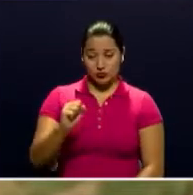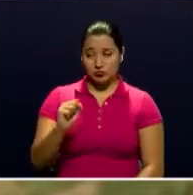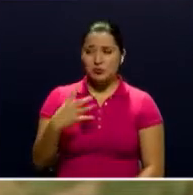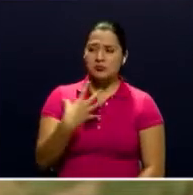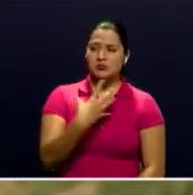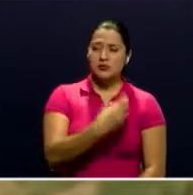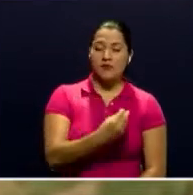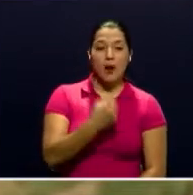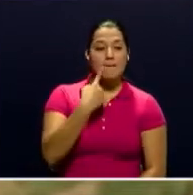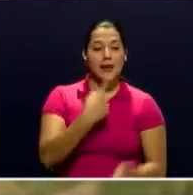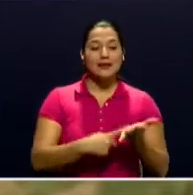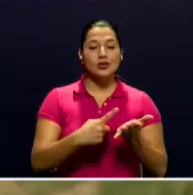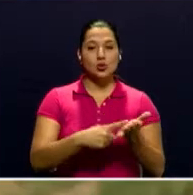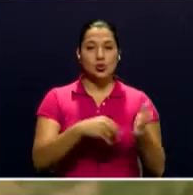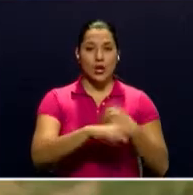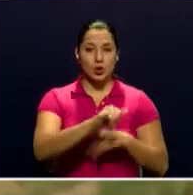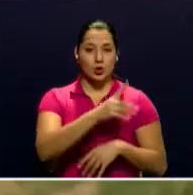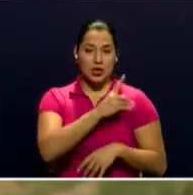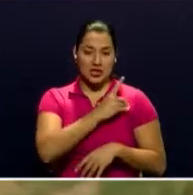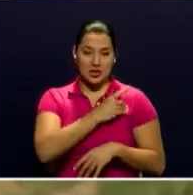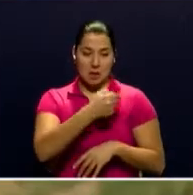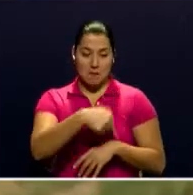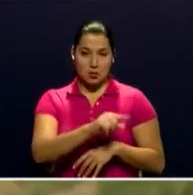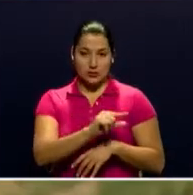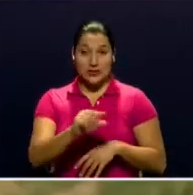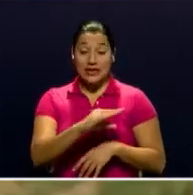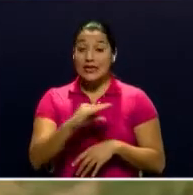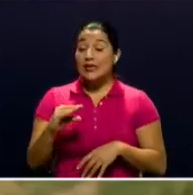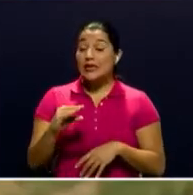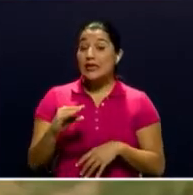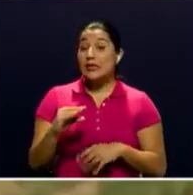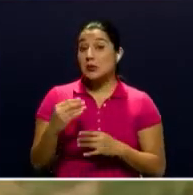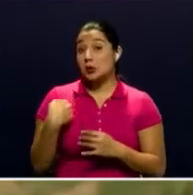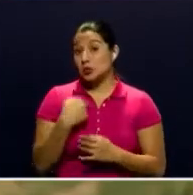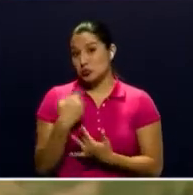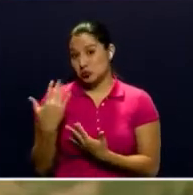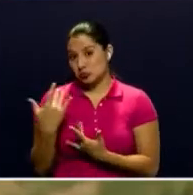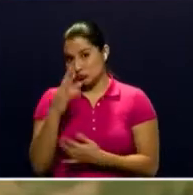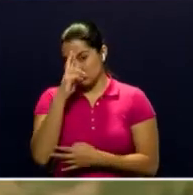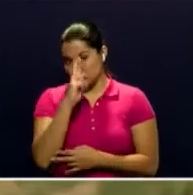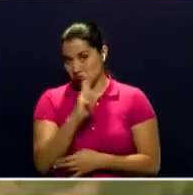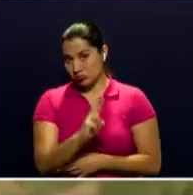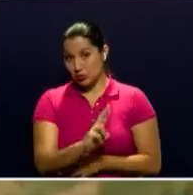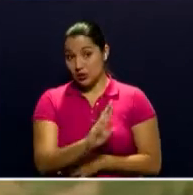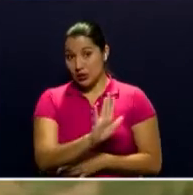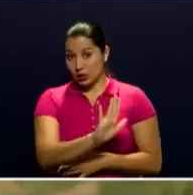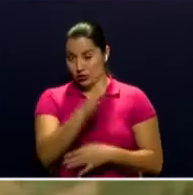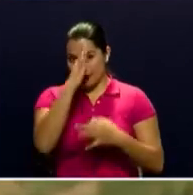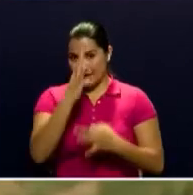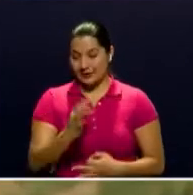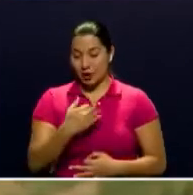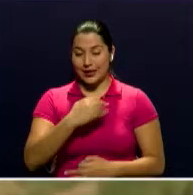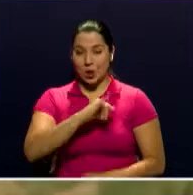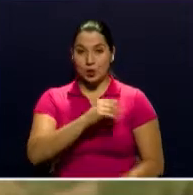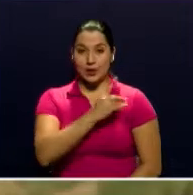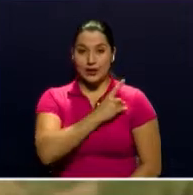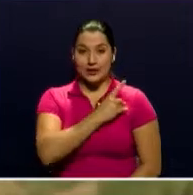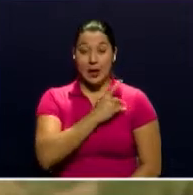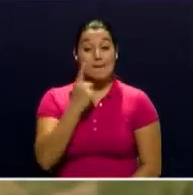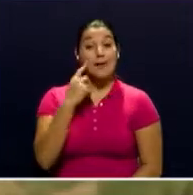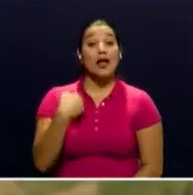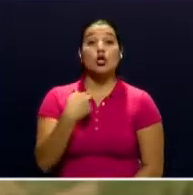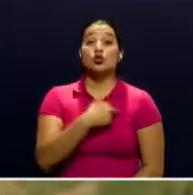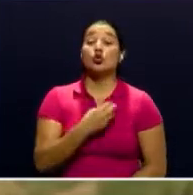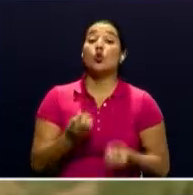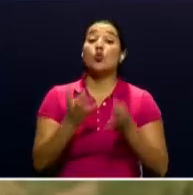la Junta Directiva para las próximas semanas y estamos esperando y vamos a ser respetuosos de la decisión que tome la Junta Directiva. Para nosotros